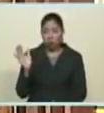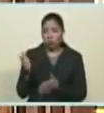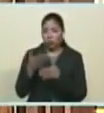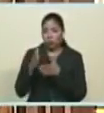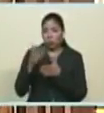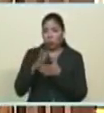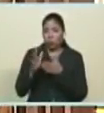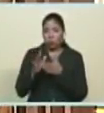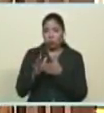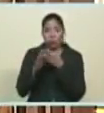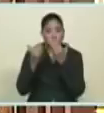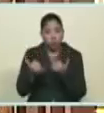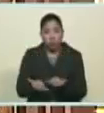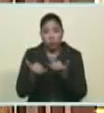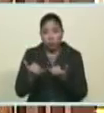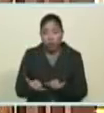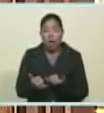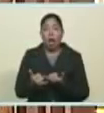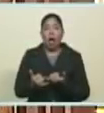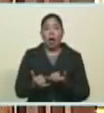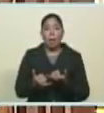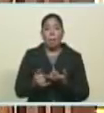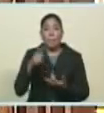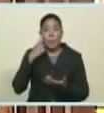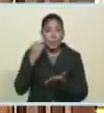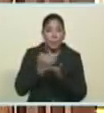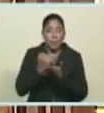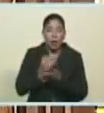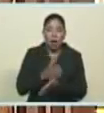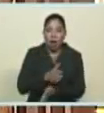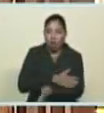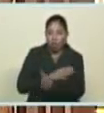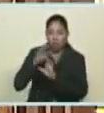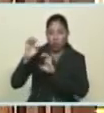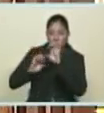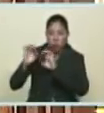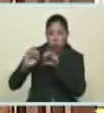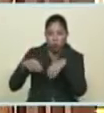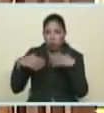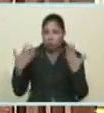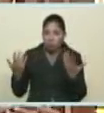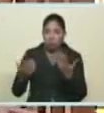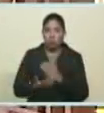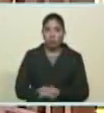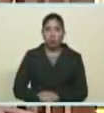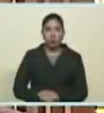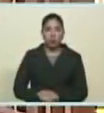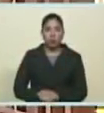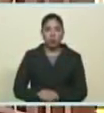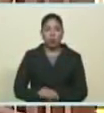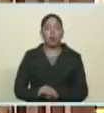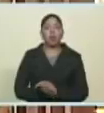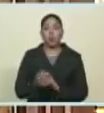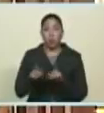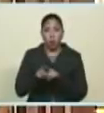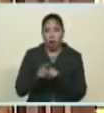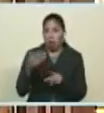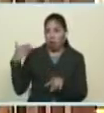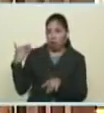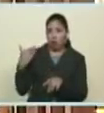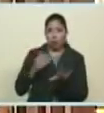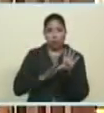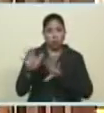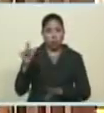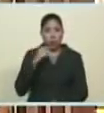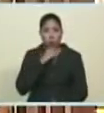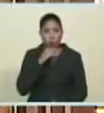que además desde ya están los procesos de verificación previa al acto de votación, como fue el 15 de octubre. Ahí